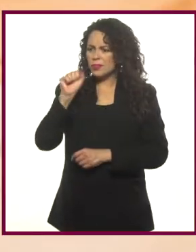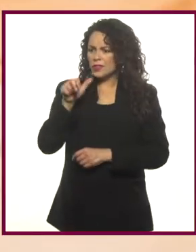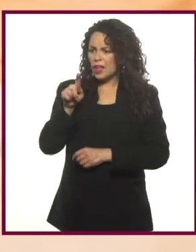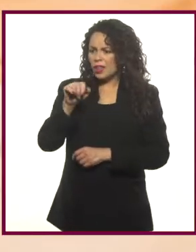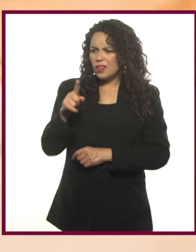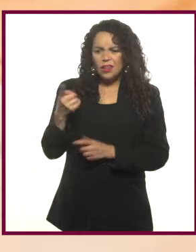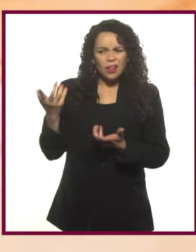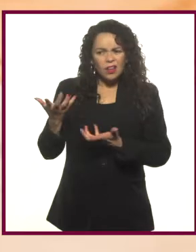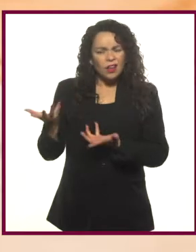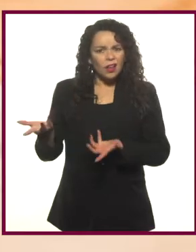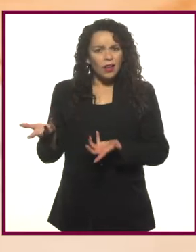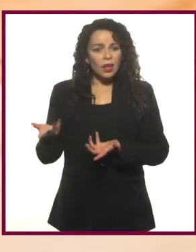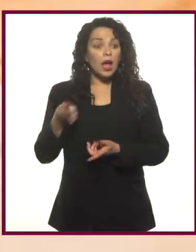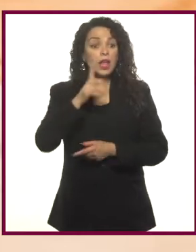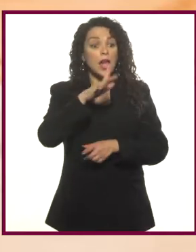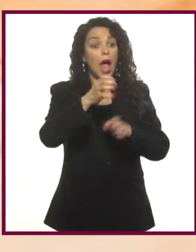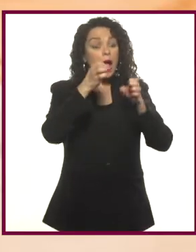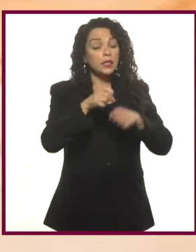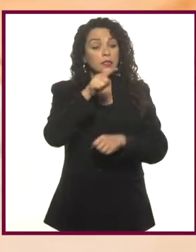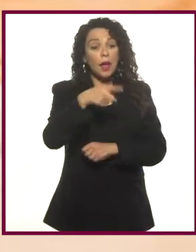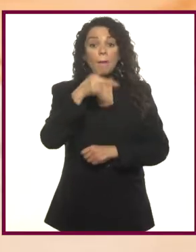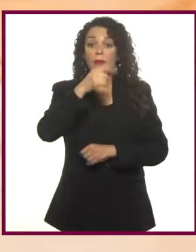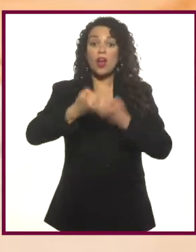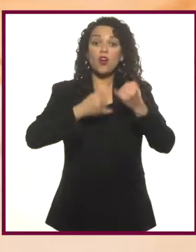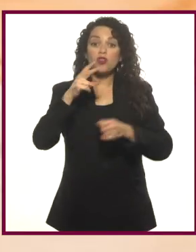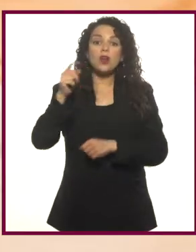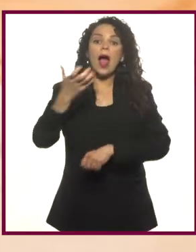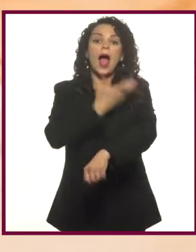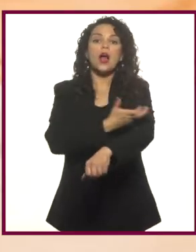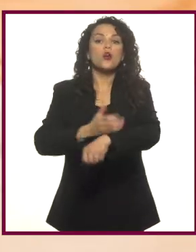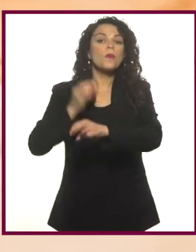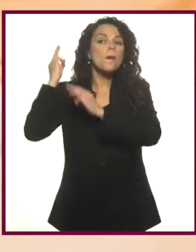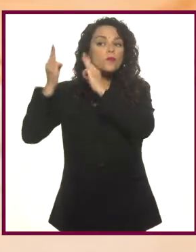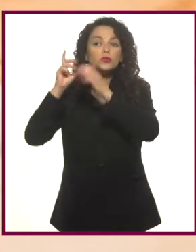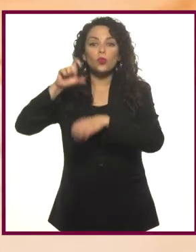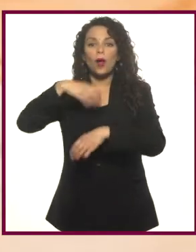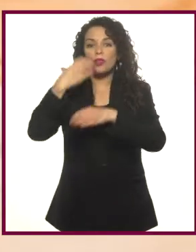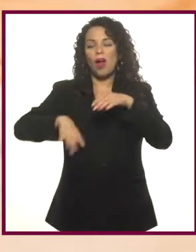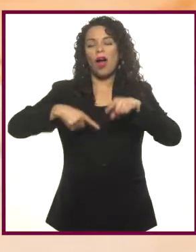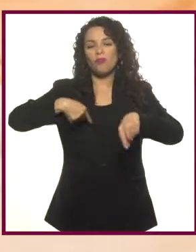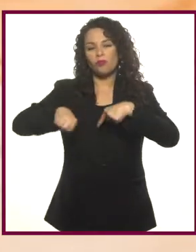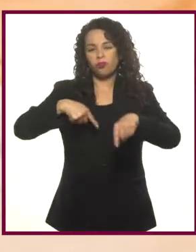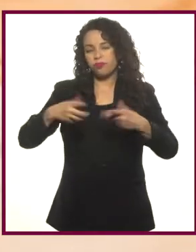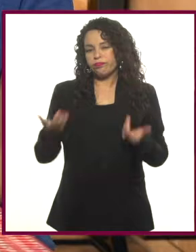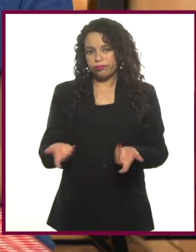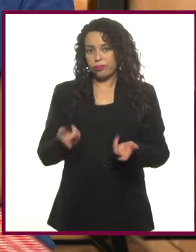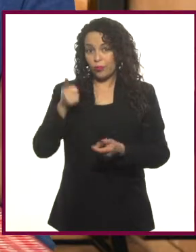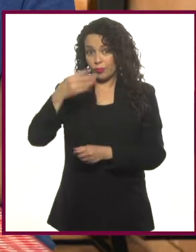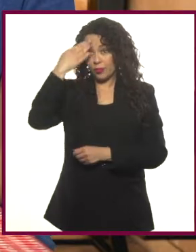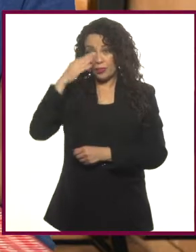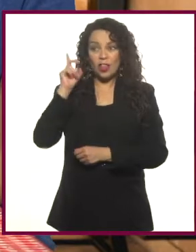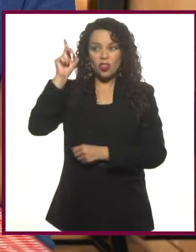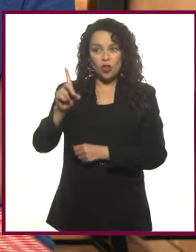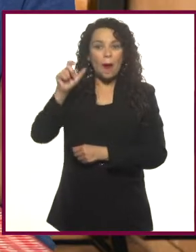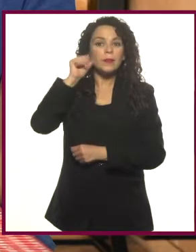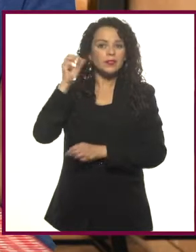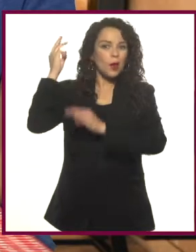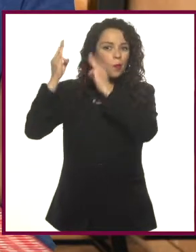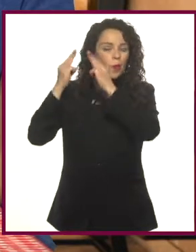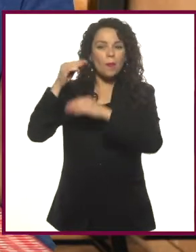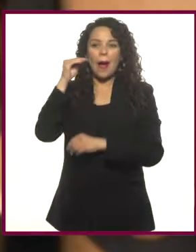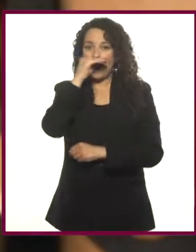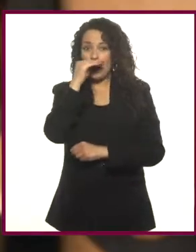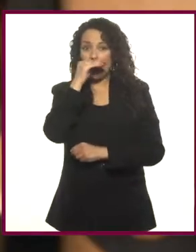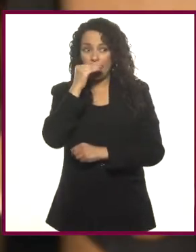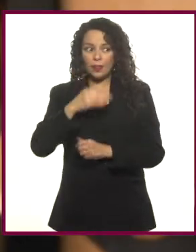ahí, te digo. Pero él no iba a jugar, solo iba a esperarme para acompañarme al museo al final del partido. Ya ves que los museos son gratis los